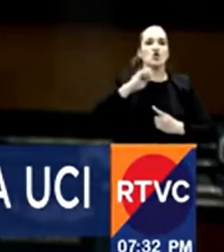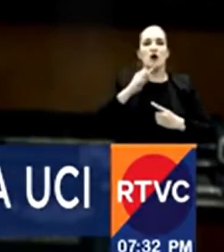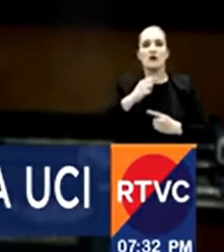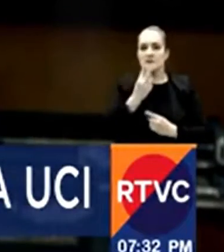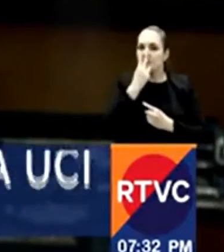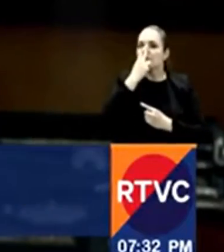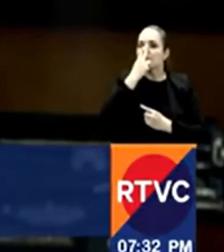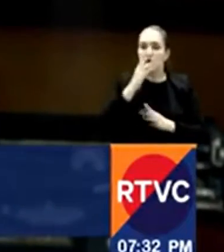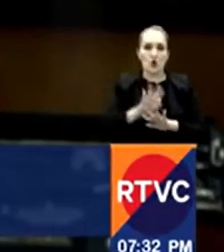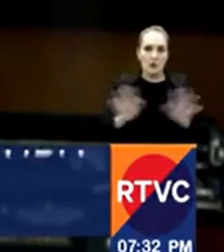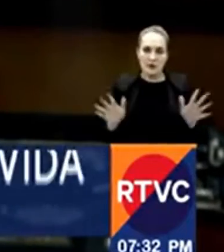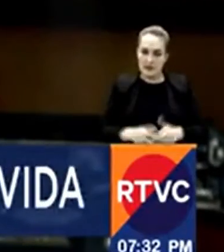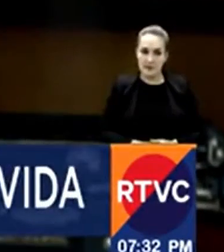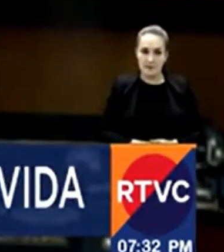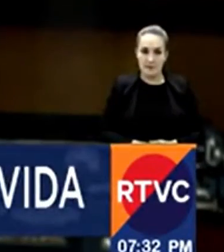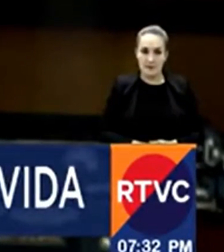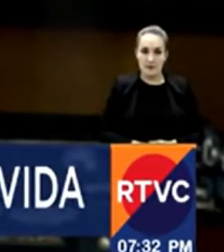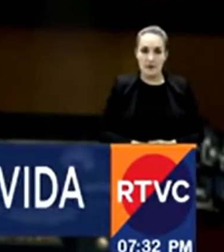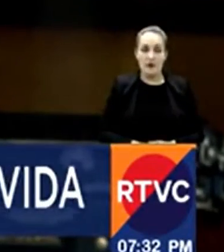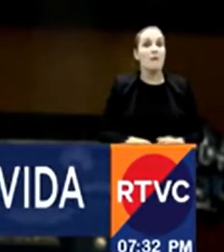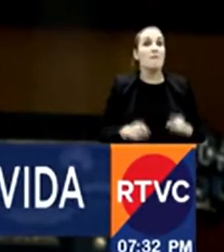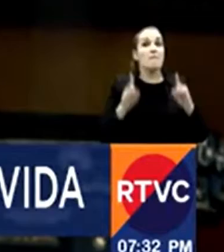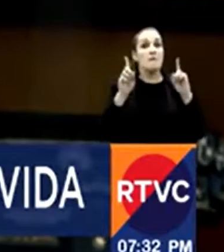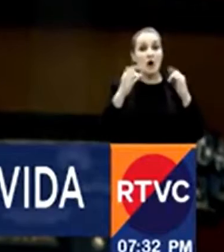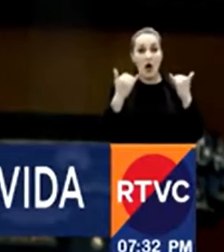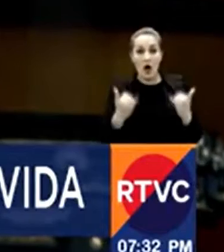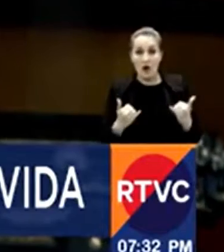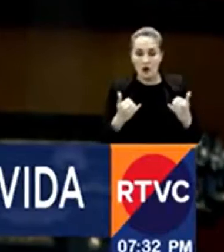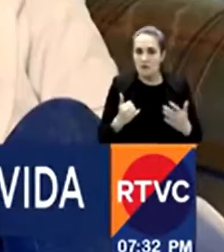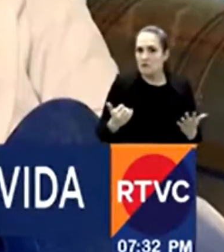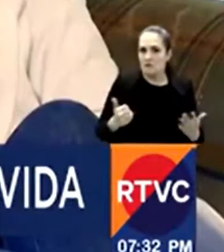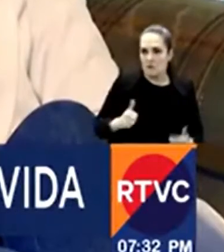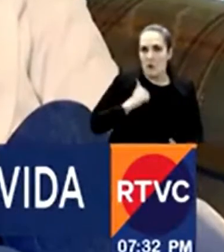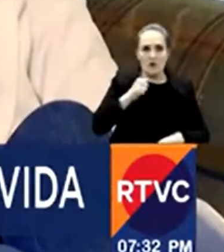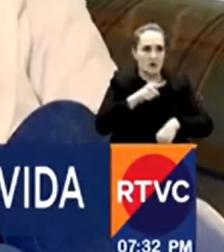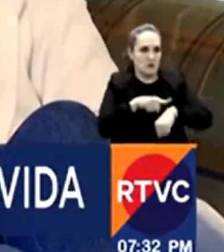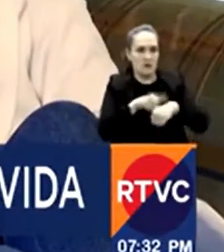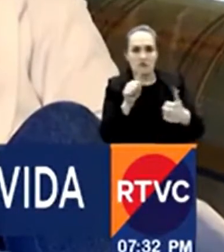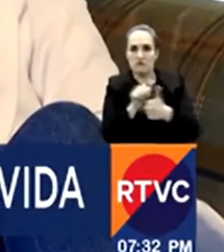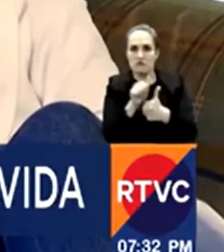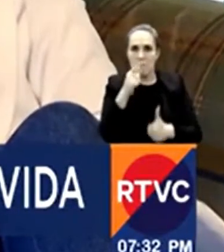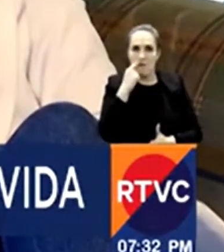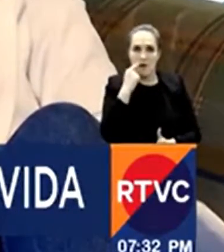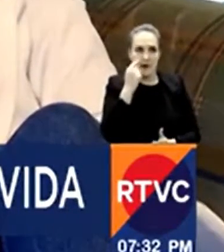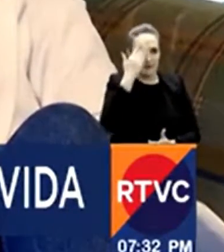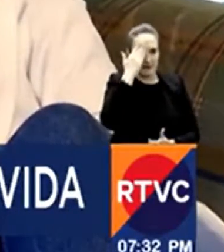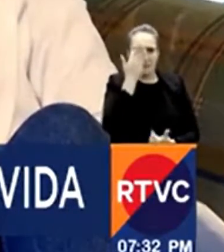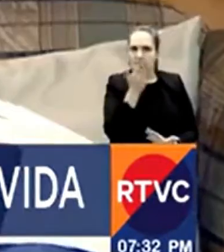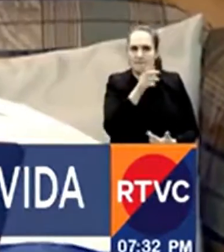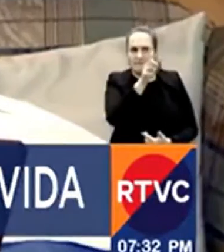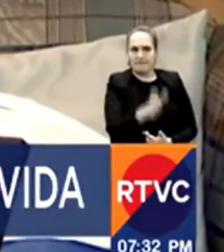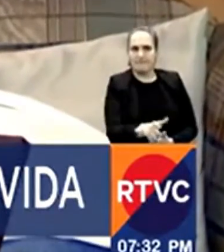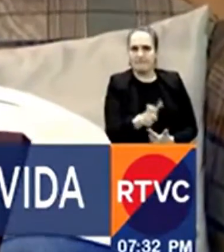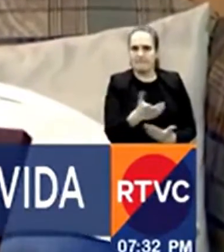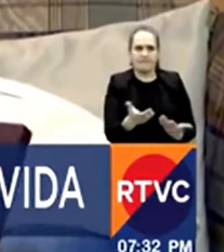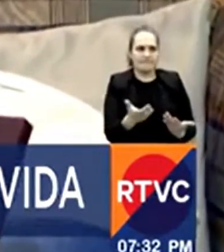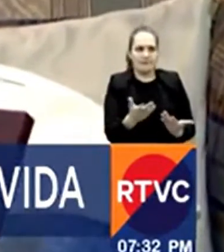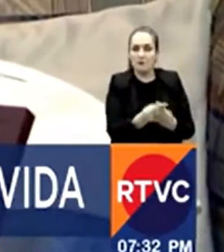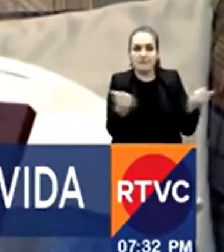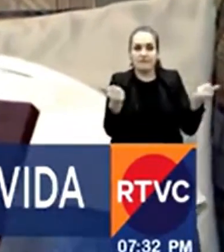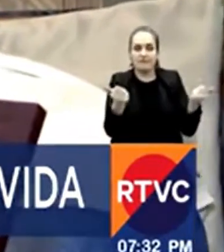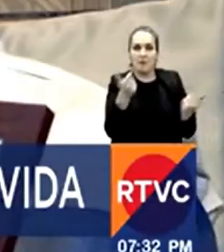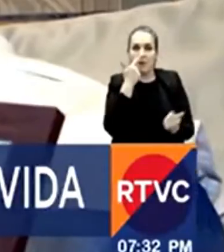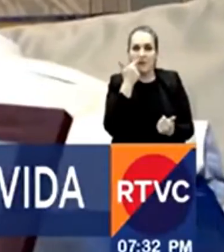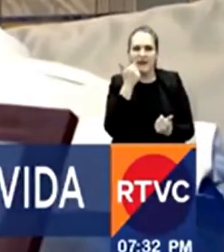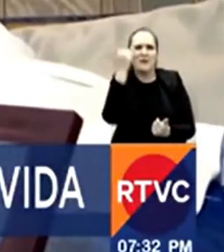Pasar por eso es como aprovecha cada momento que tienes con esa persona porque no sabes en qué momento ya no está. Y